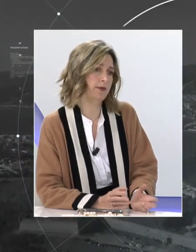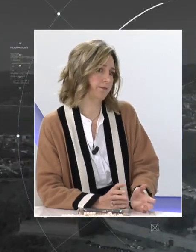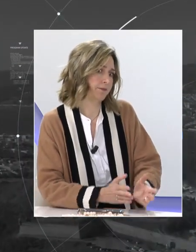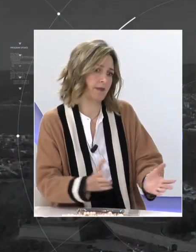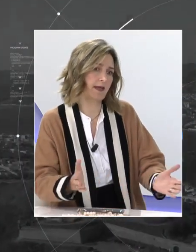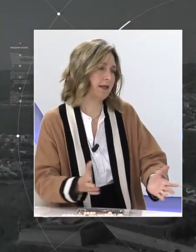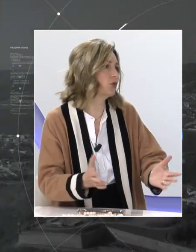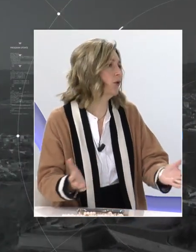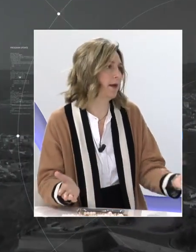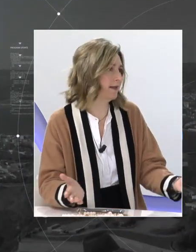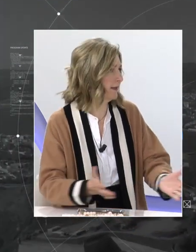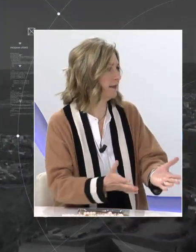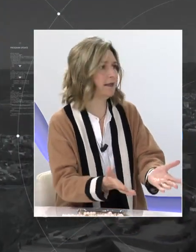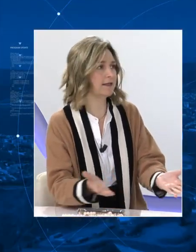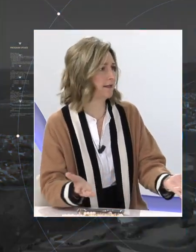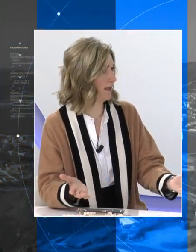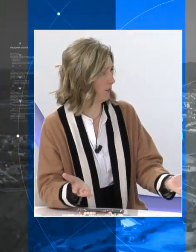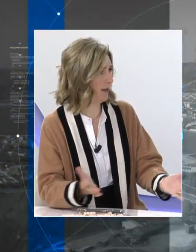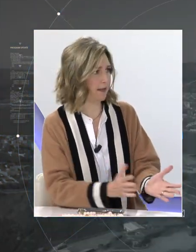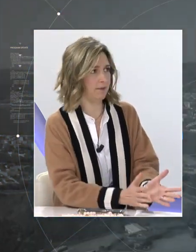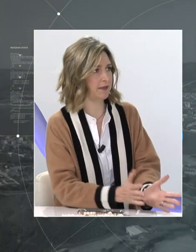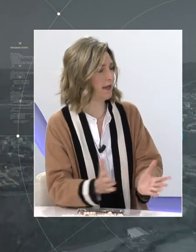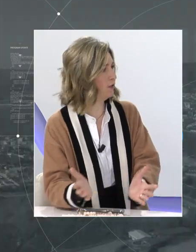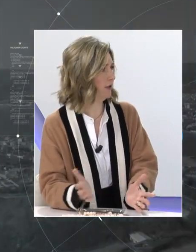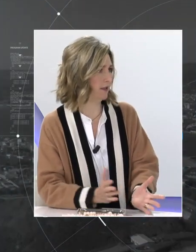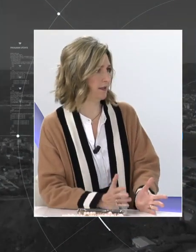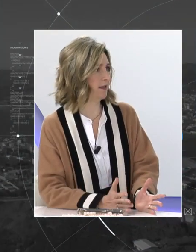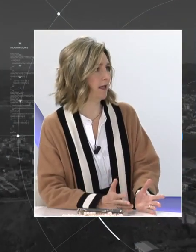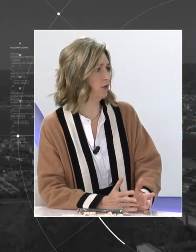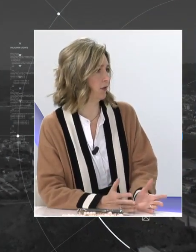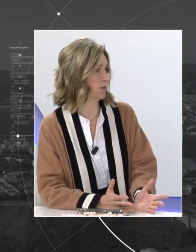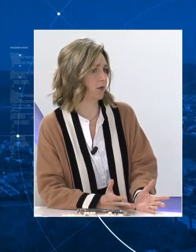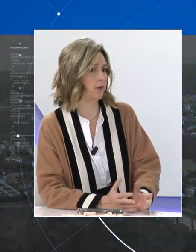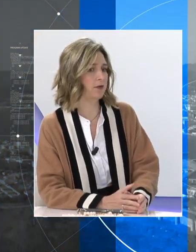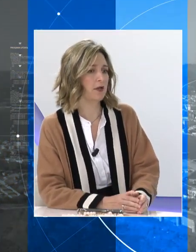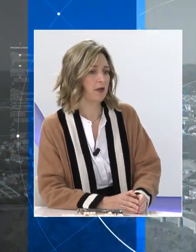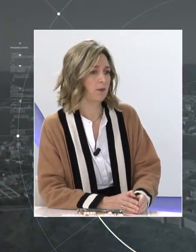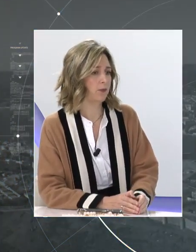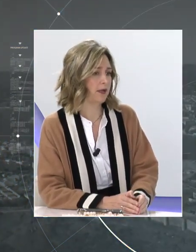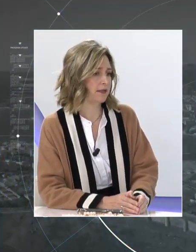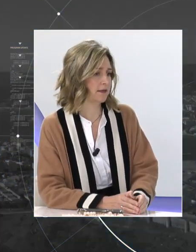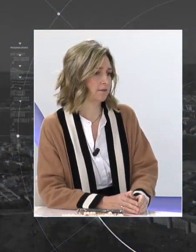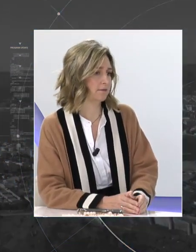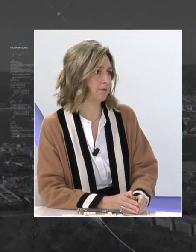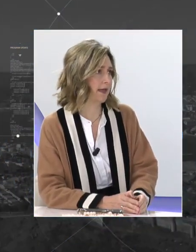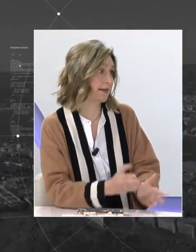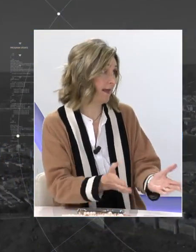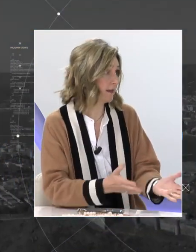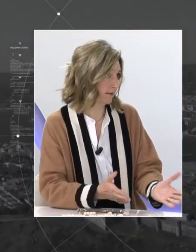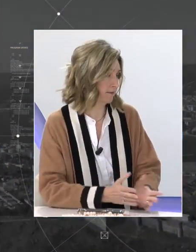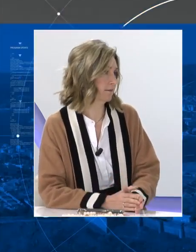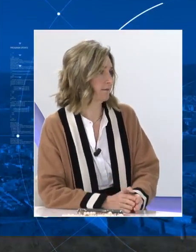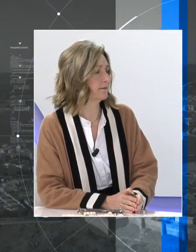pero bueno es que son dos partes que se tienen que sentar dos partes empresarios y Y sindicatos entonces Bueno pues es